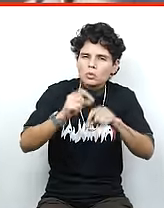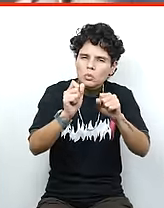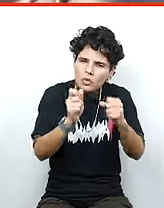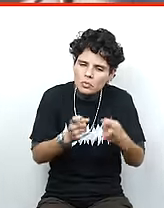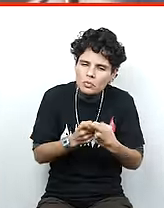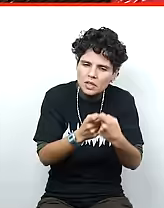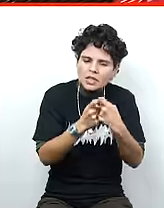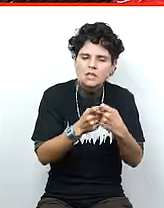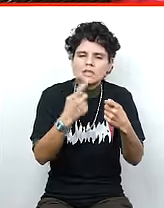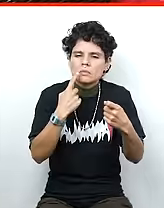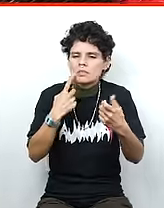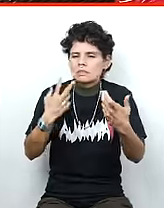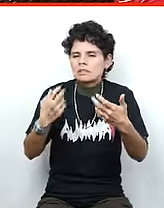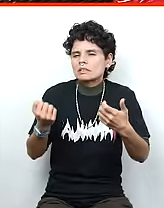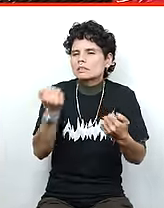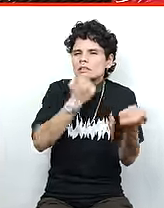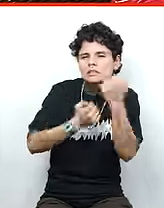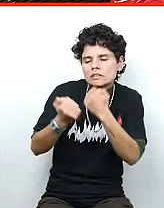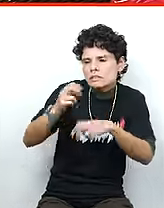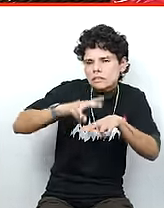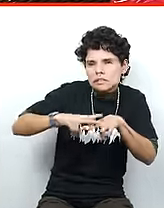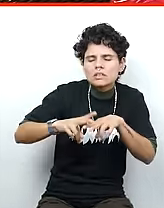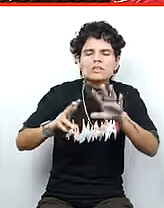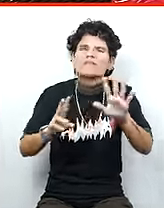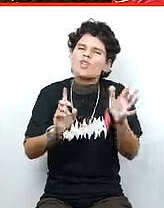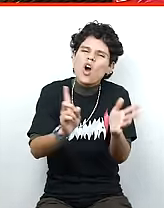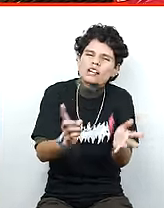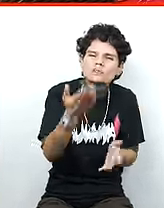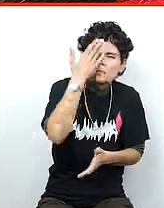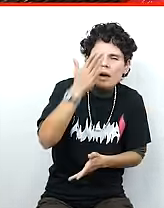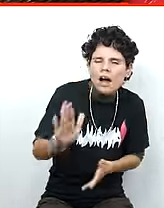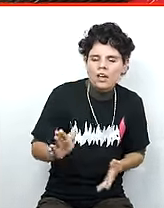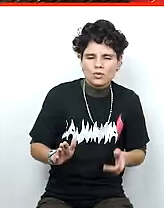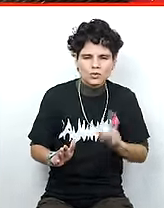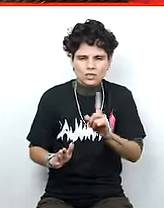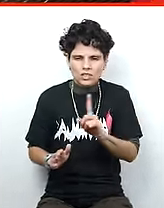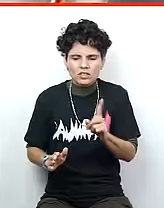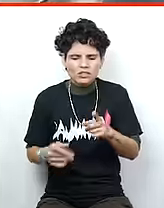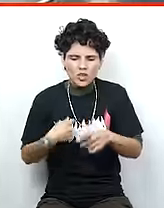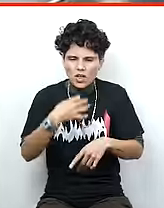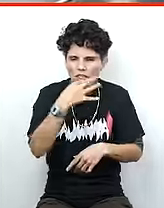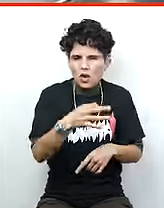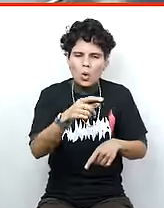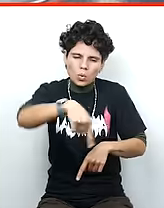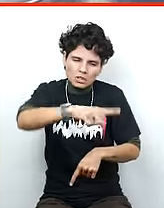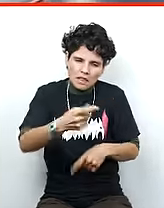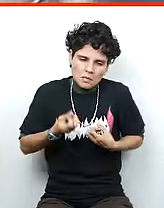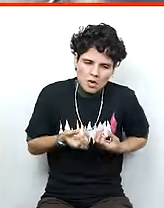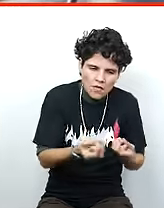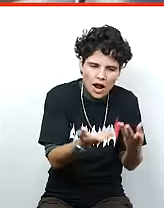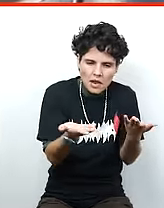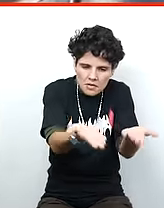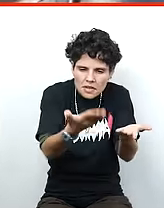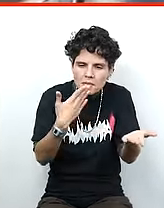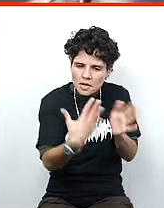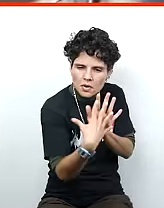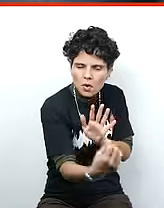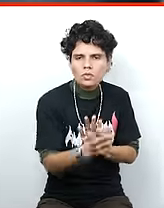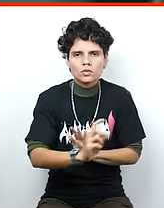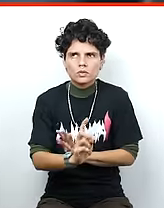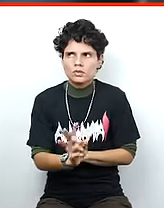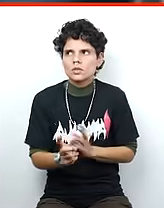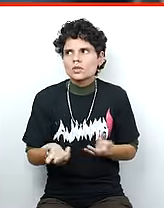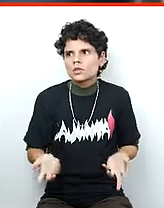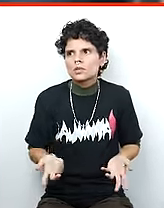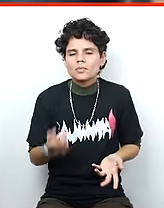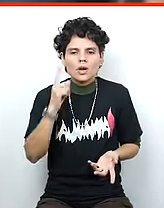para reparar las cosas malas que uno hace. Es que tampoco es una cosa mala, si yo no estoy incitando a la gente que haga cosas malas, sino que, ¿cómo